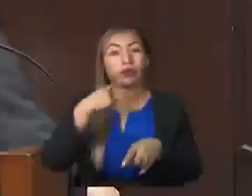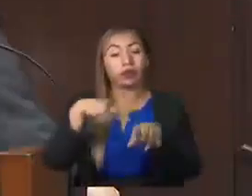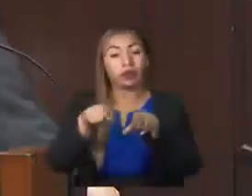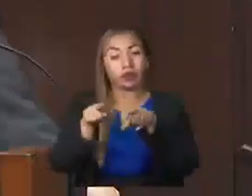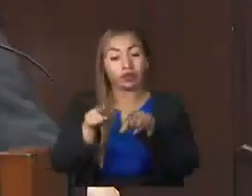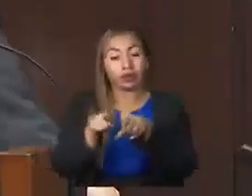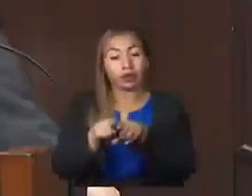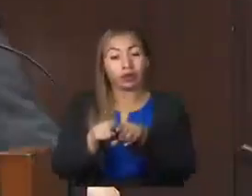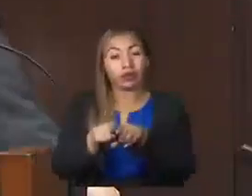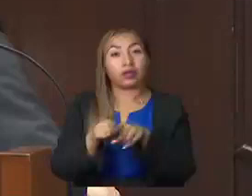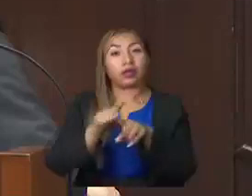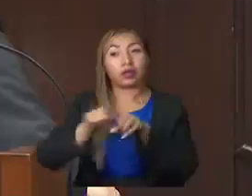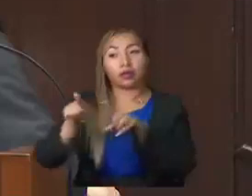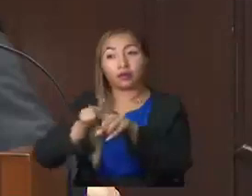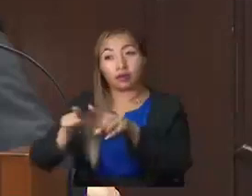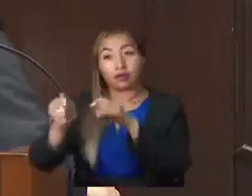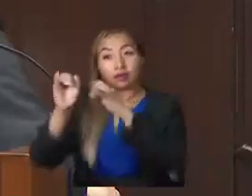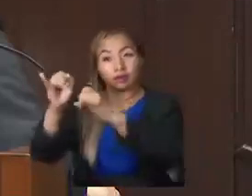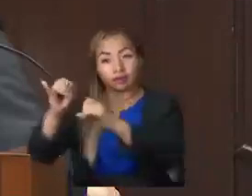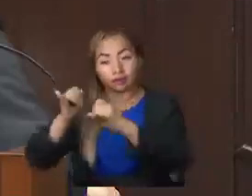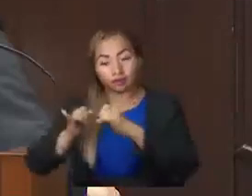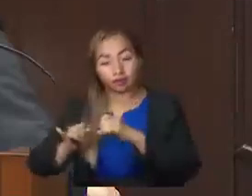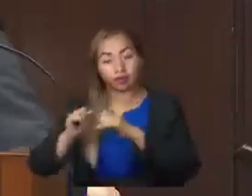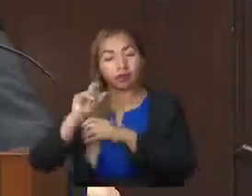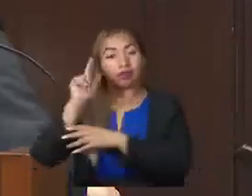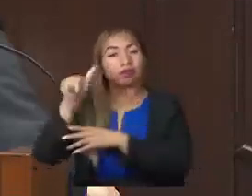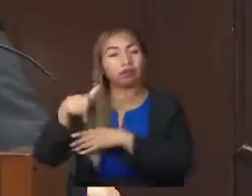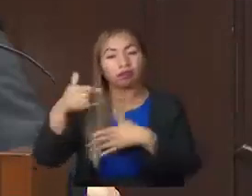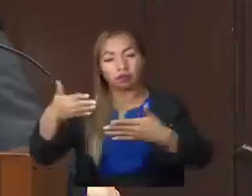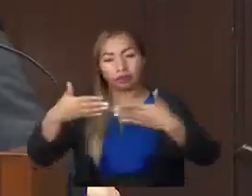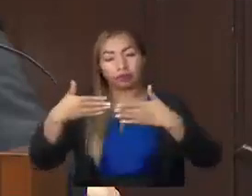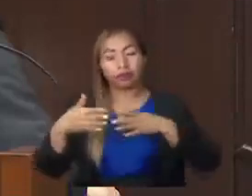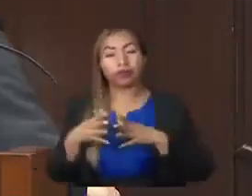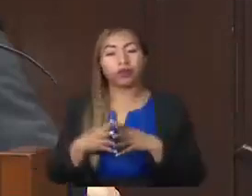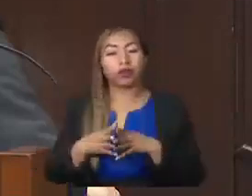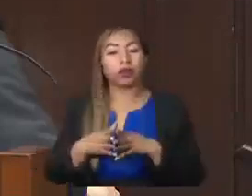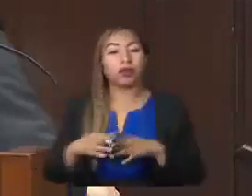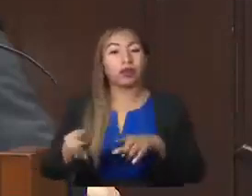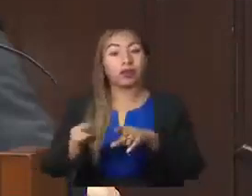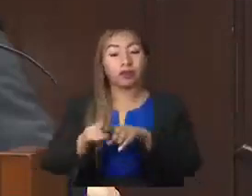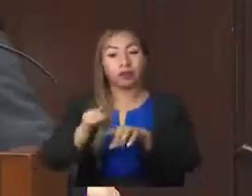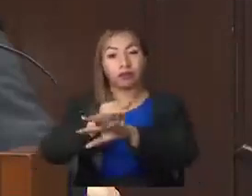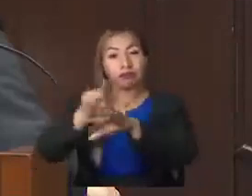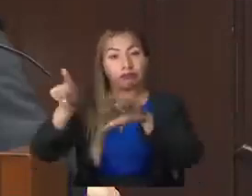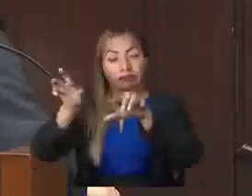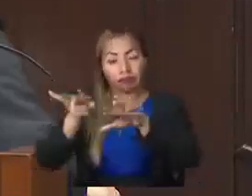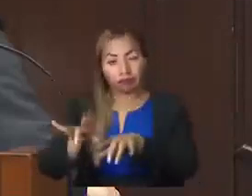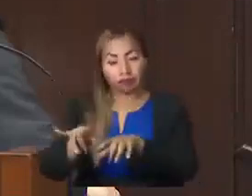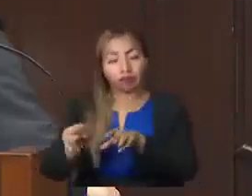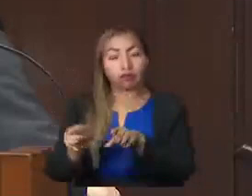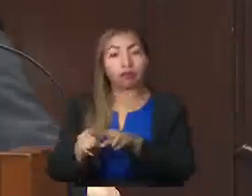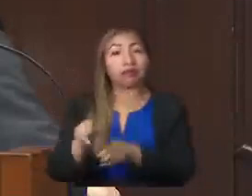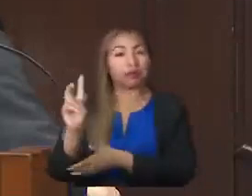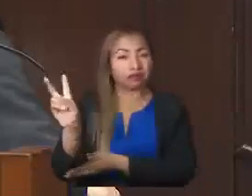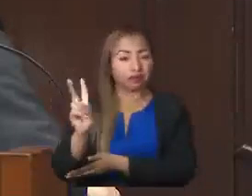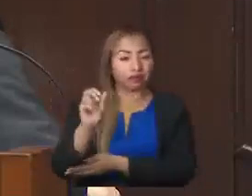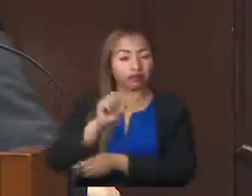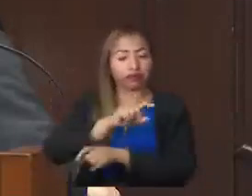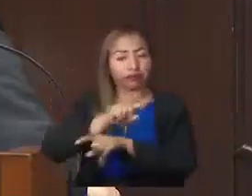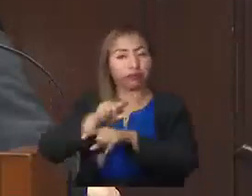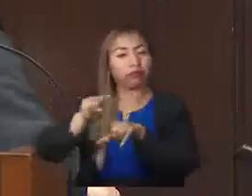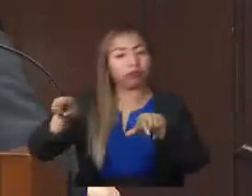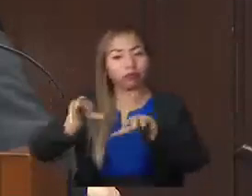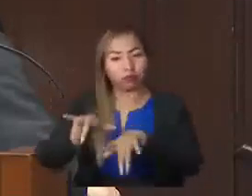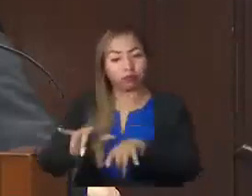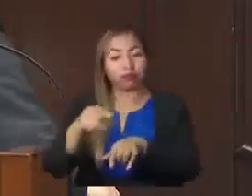de instituciones del Estado. Honorable secretario y subsecretaria de la Asamblea Nacional,